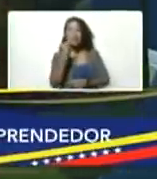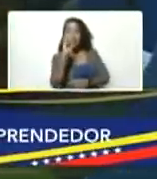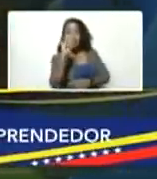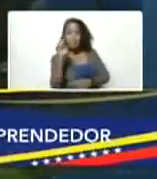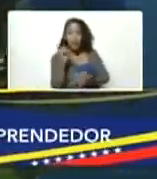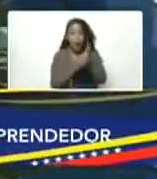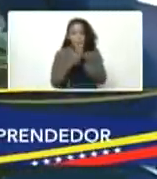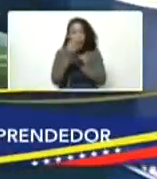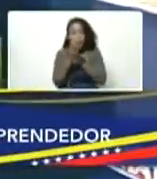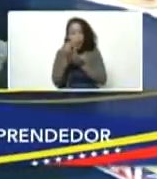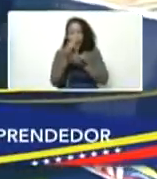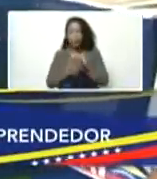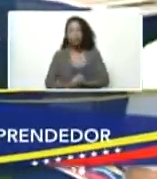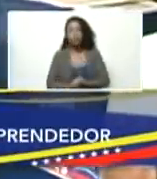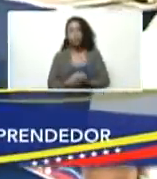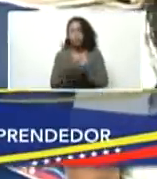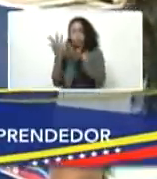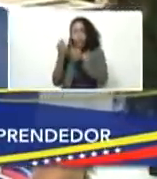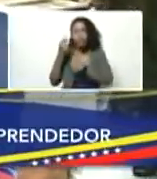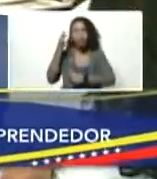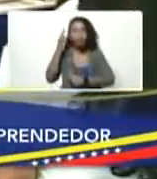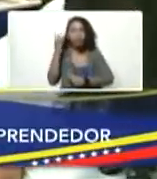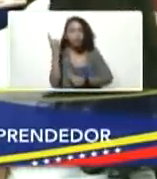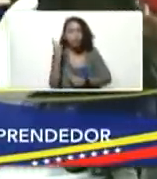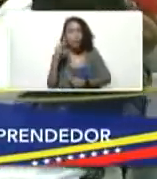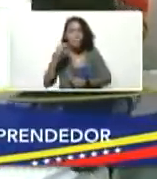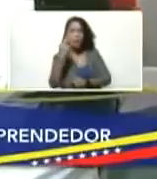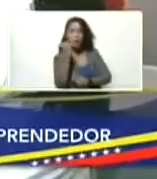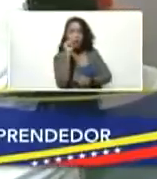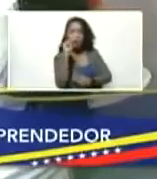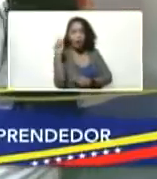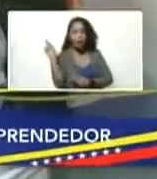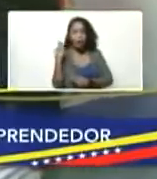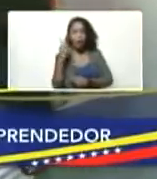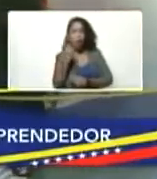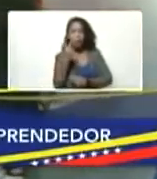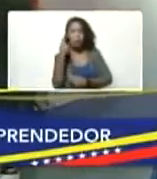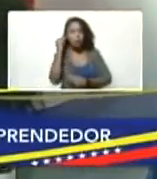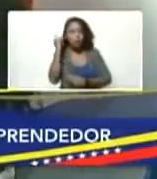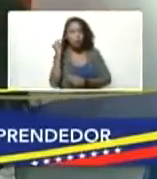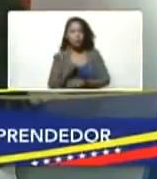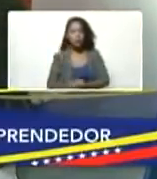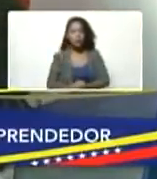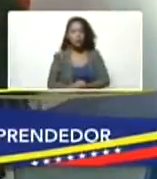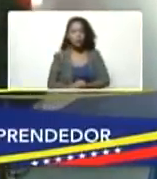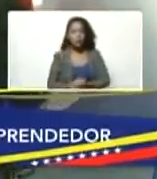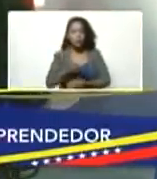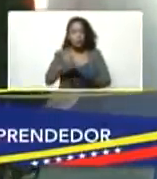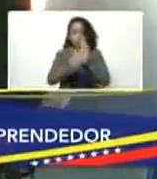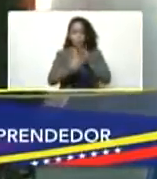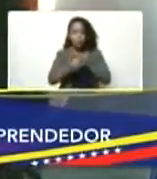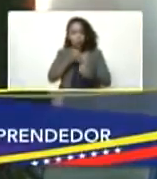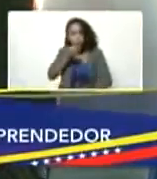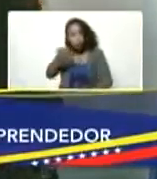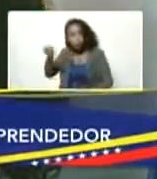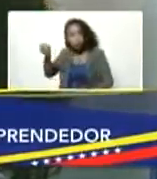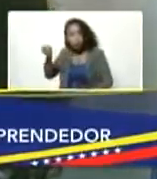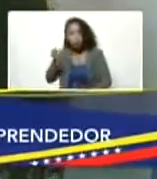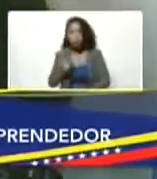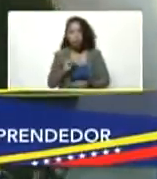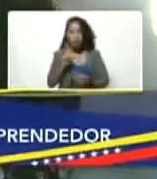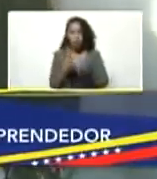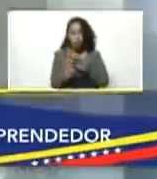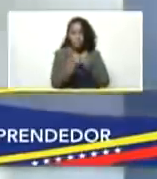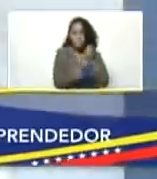¿verdad? ¿Qué me dice María? María y Gladys. Dale el micrófono a María, Ricardo. No te acapares